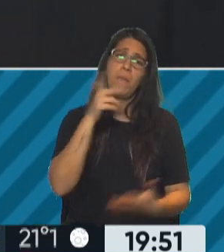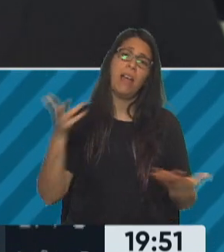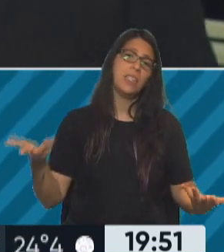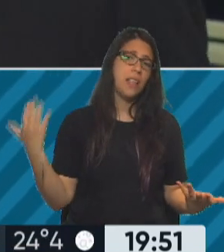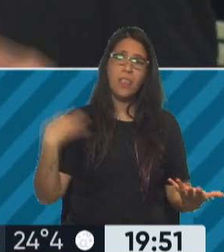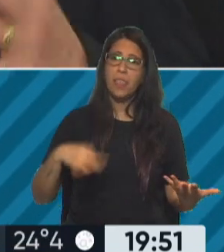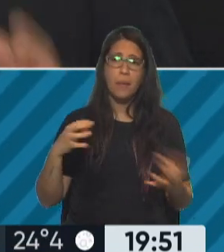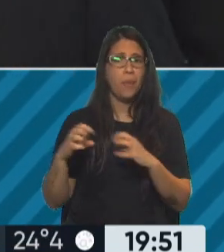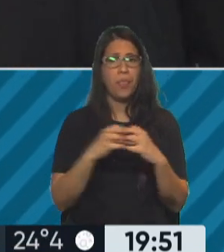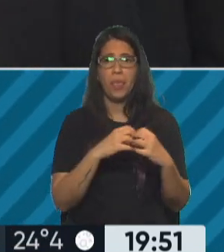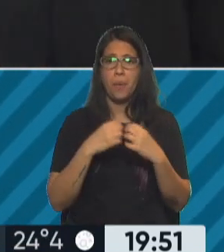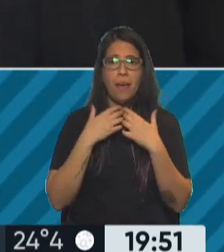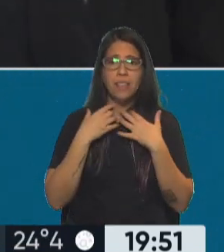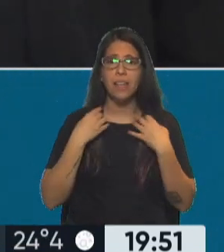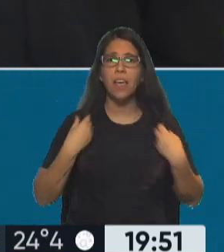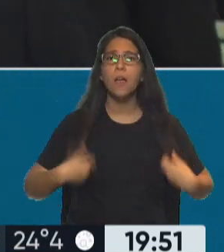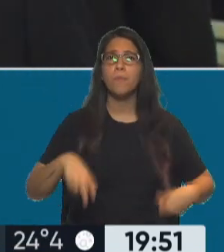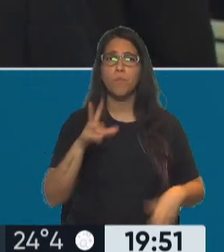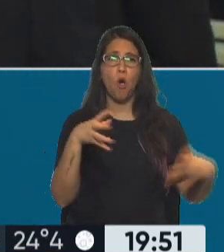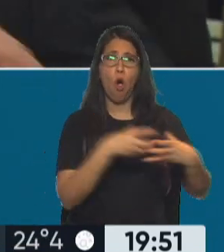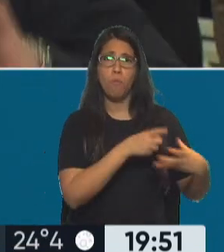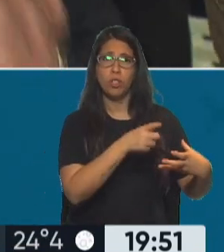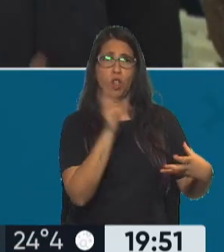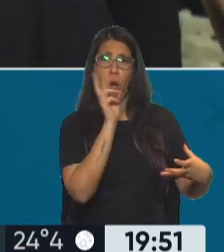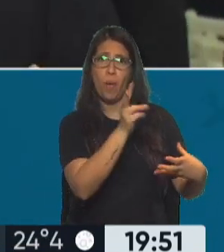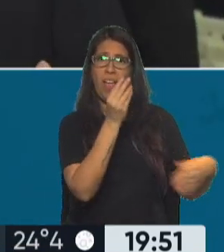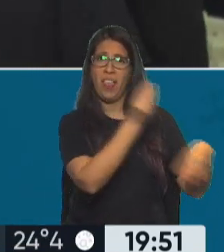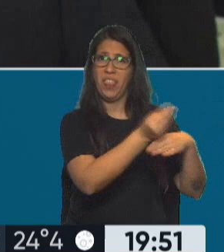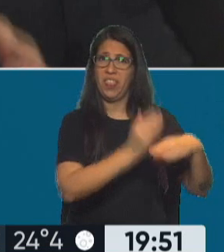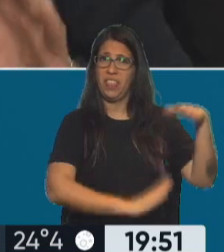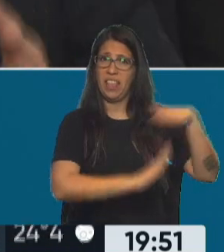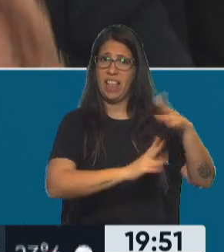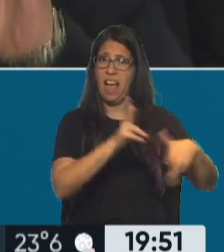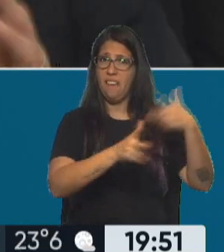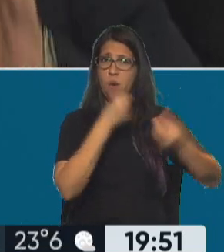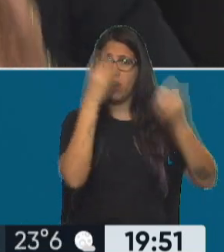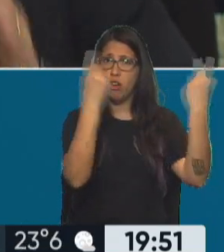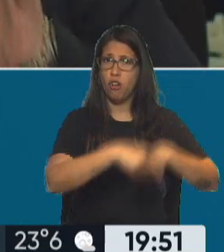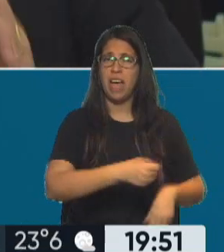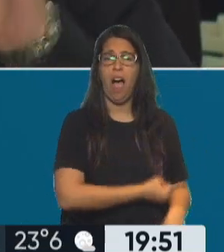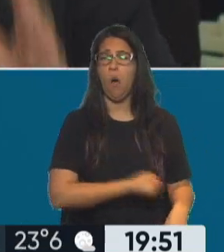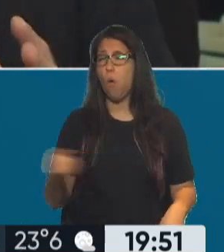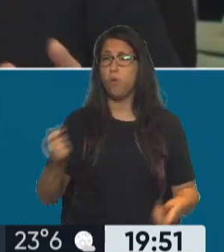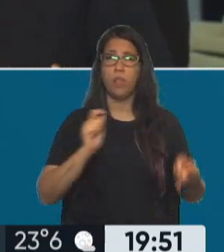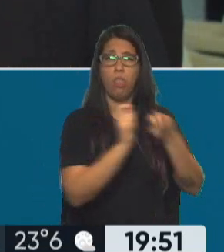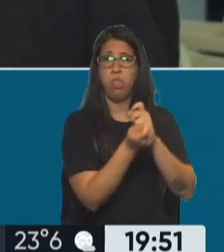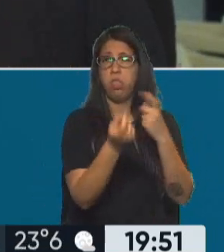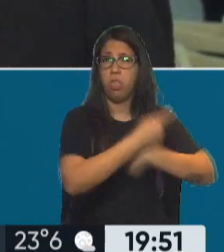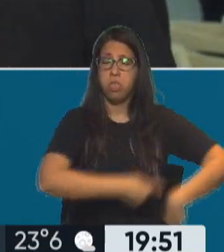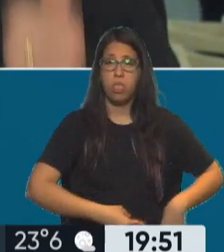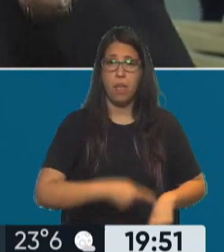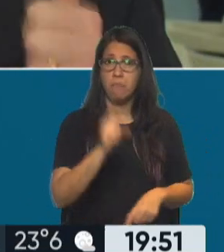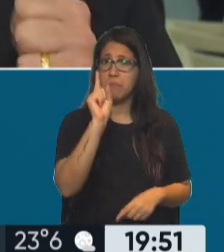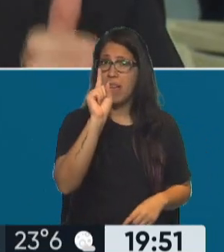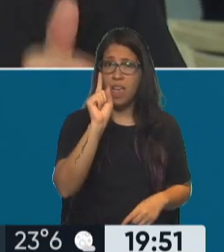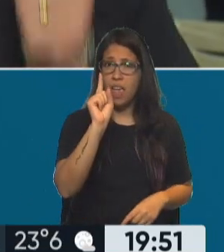que dar el debate. Cuando los escuchás a los dirigentes opositores que hablan de cualquier cosa, sobre todo de ajustar, pero no te